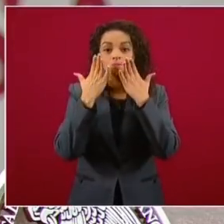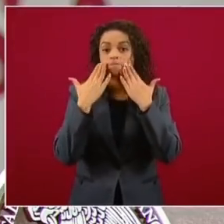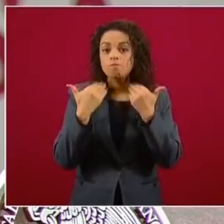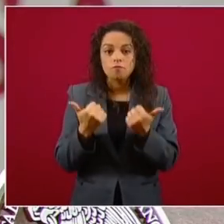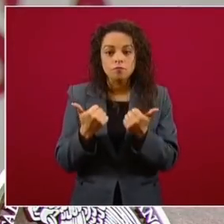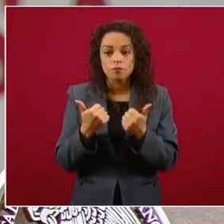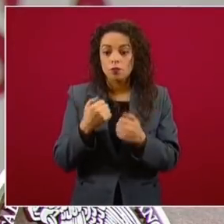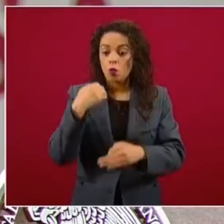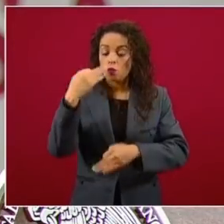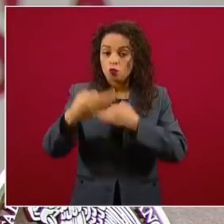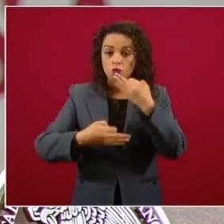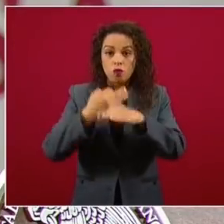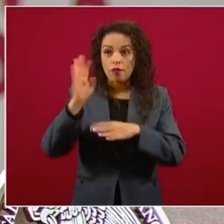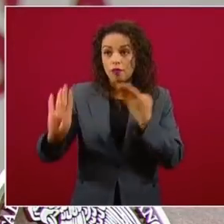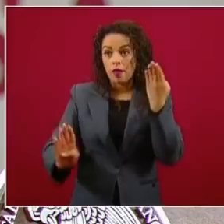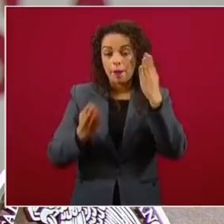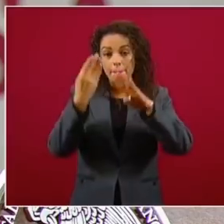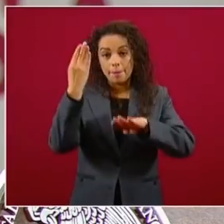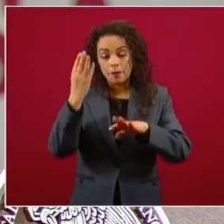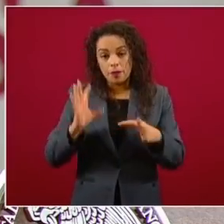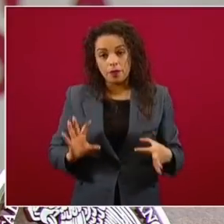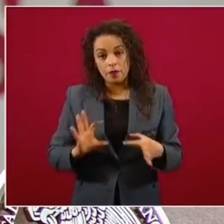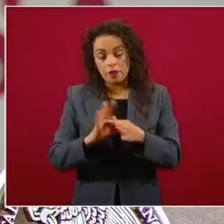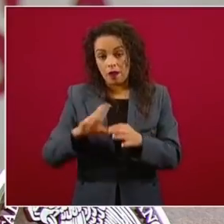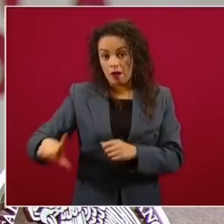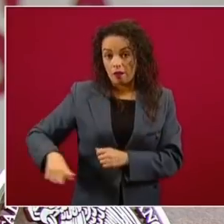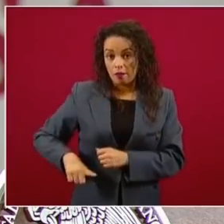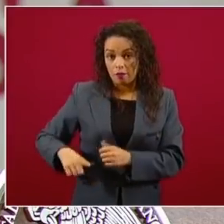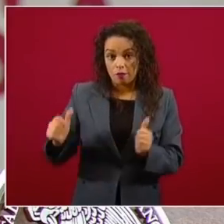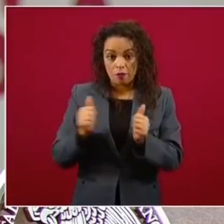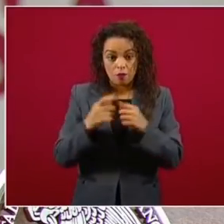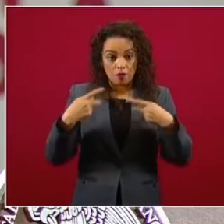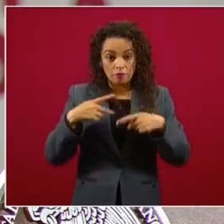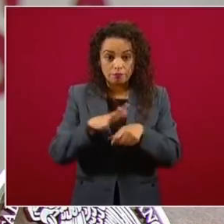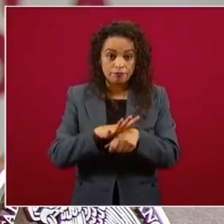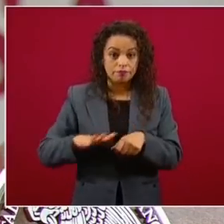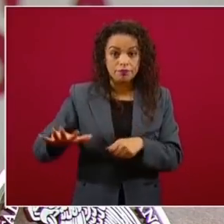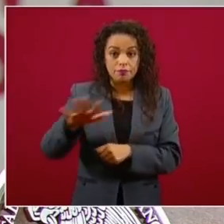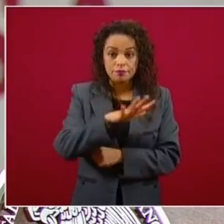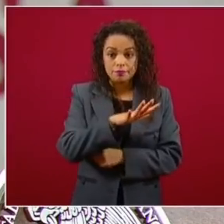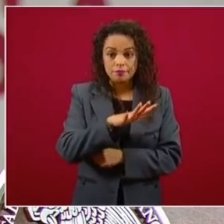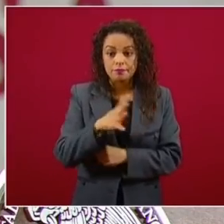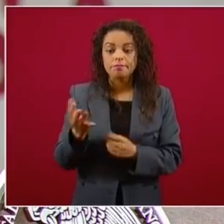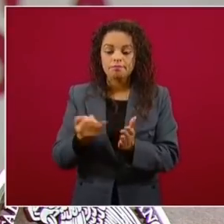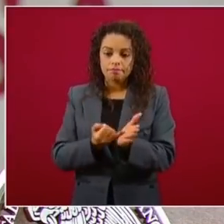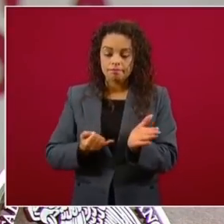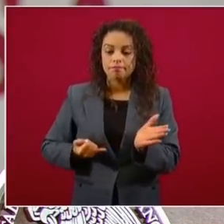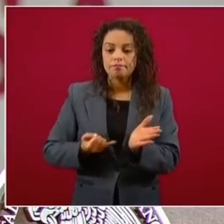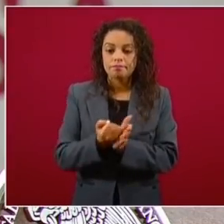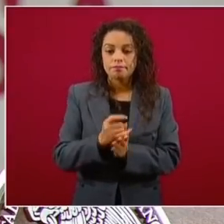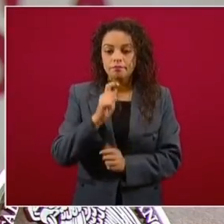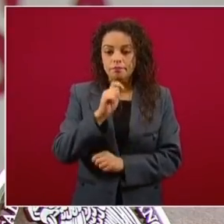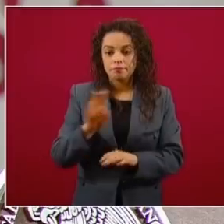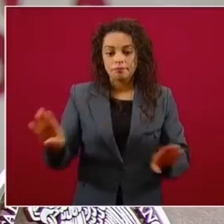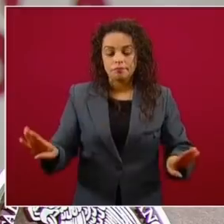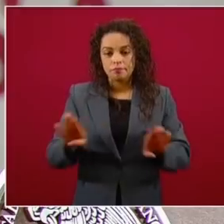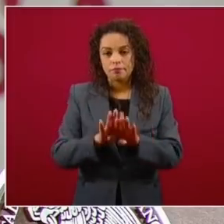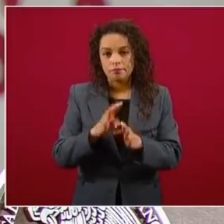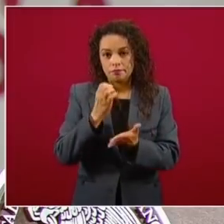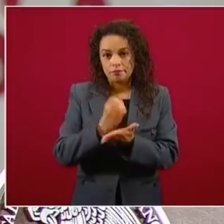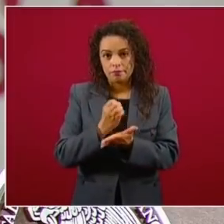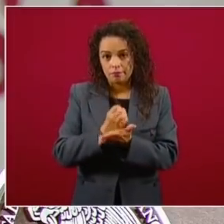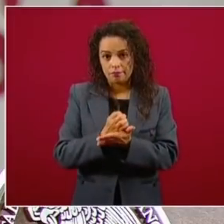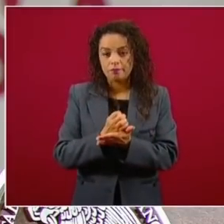del mundo junto con las sociedades que de manera responsable y deliberada deciden cerrar la economía en lo que se ha llamado el